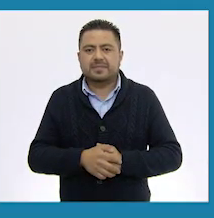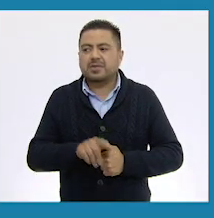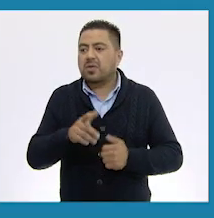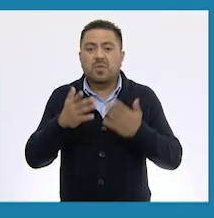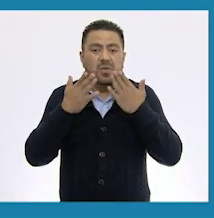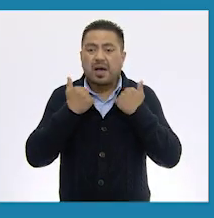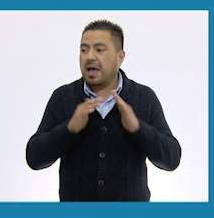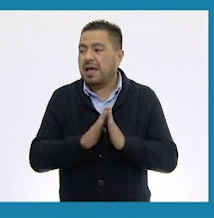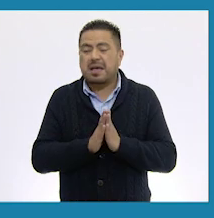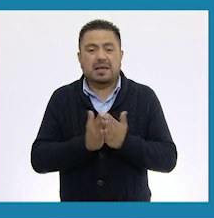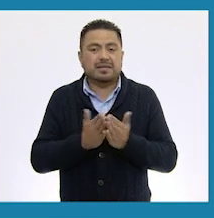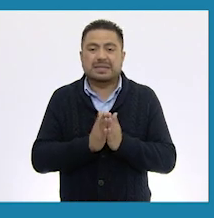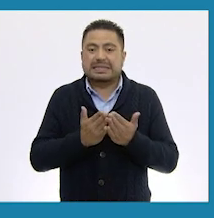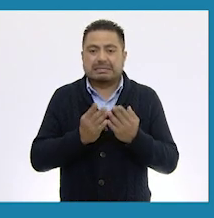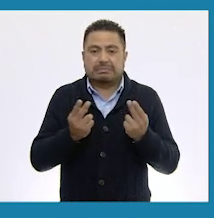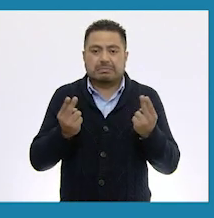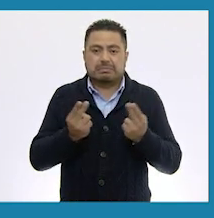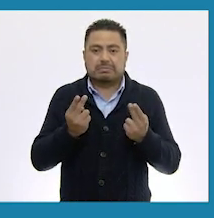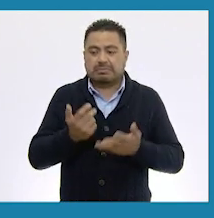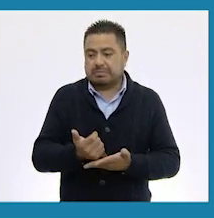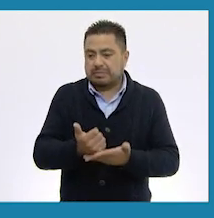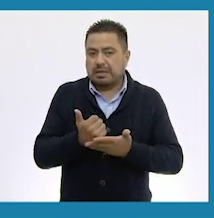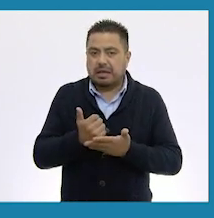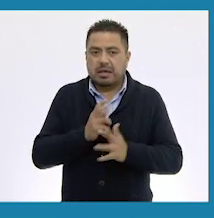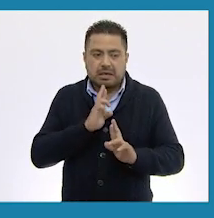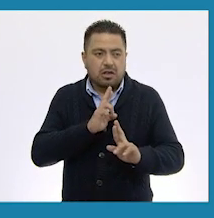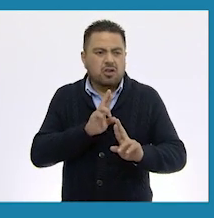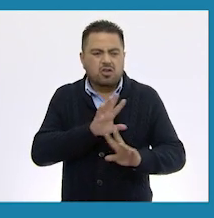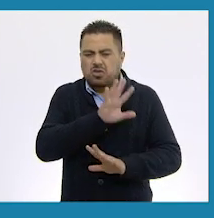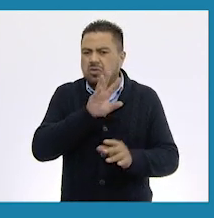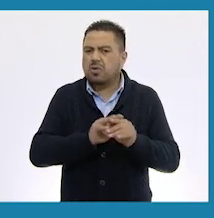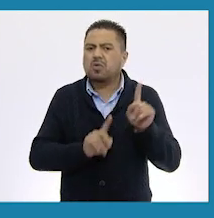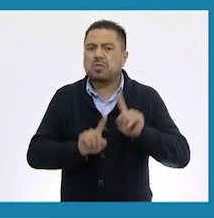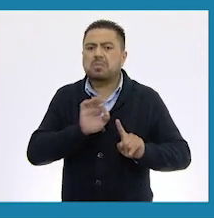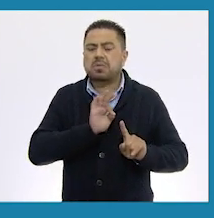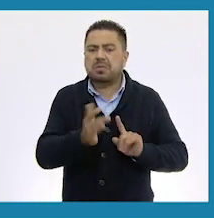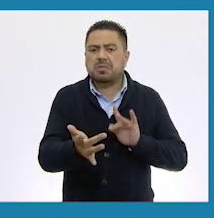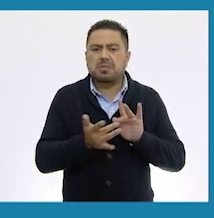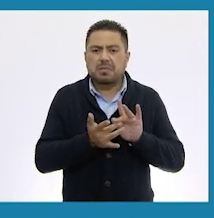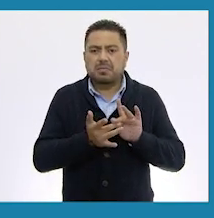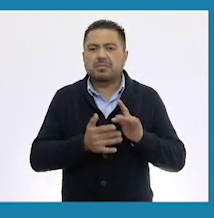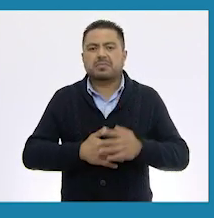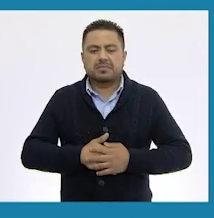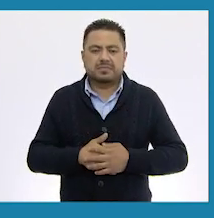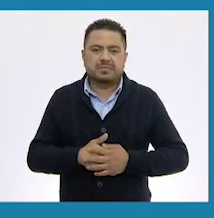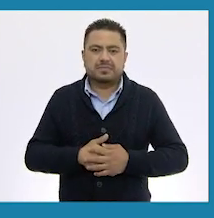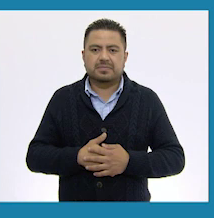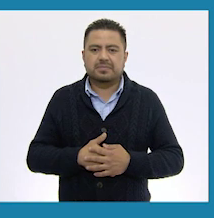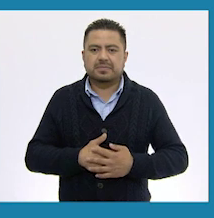Si no tienes el libro de texto o necesitas ayuda para responder tus dudas, contáctanos.